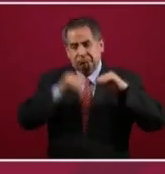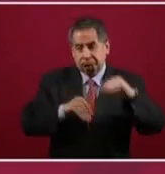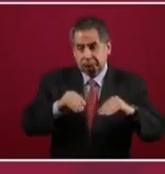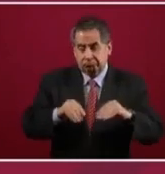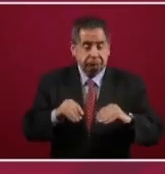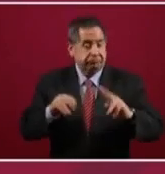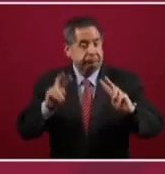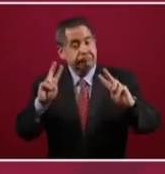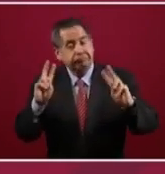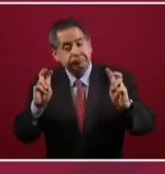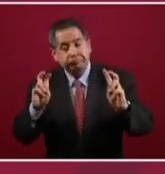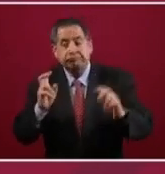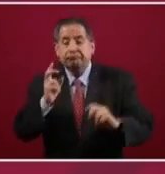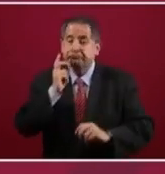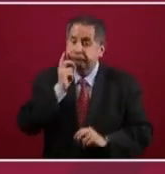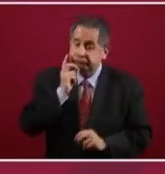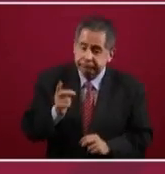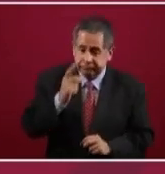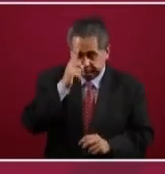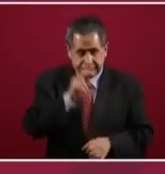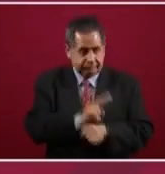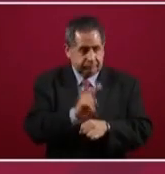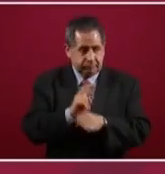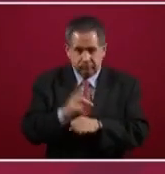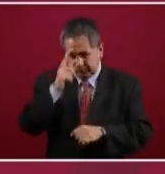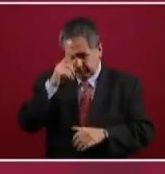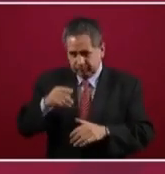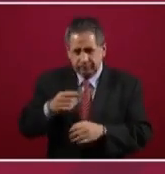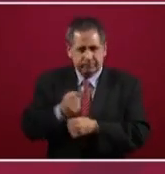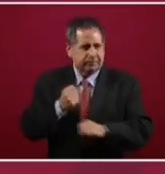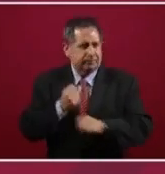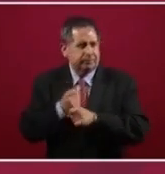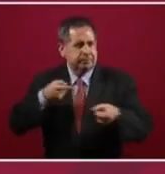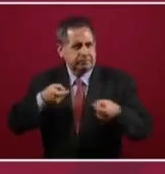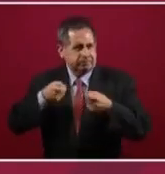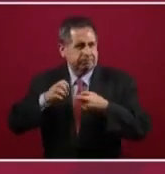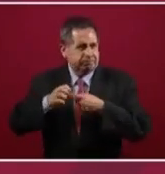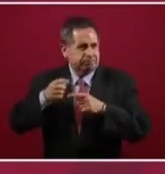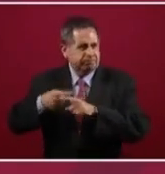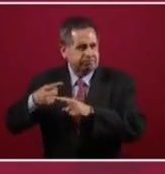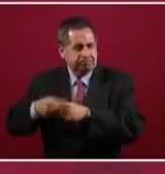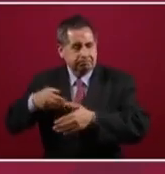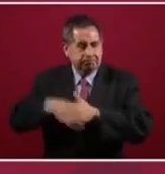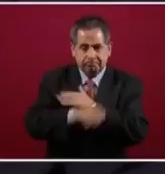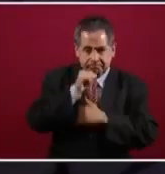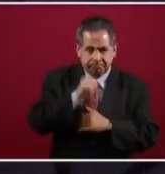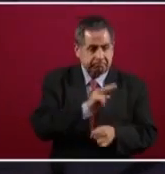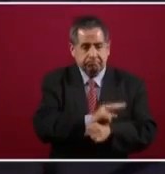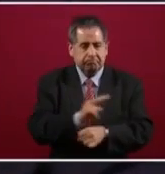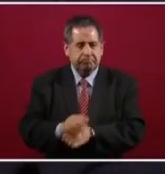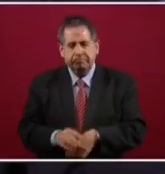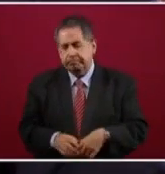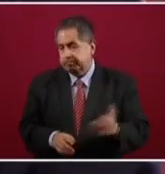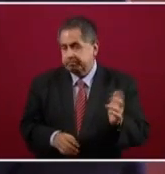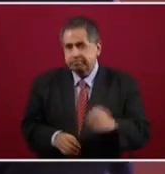supuestamente para cuidar que no entraran las armas. Creo que en un año